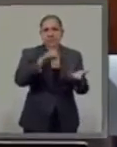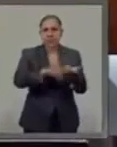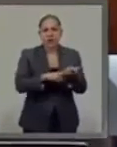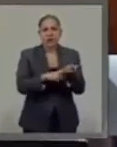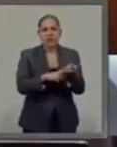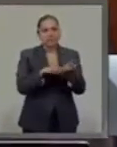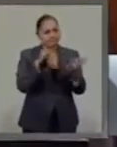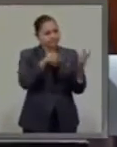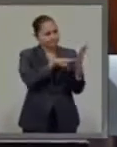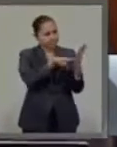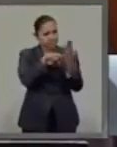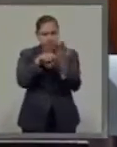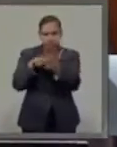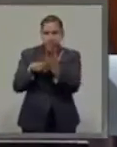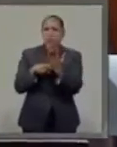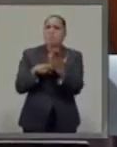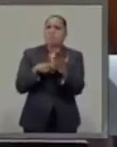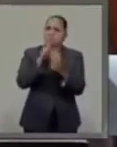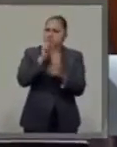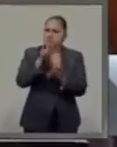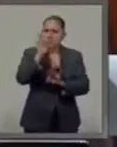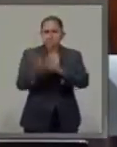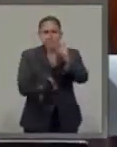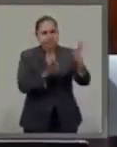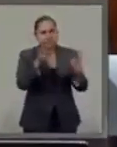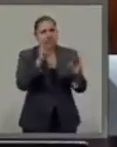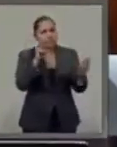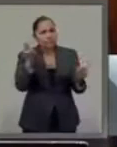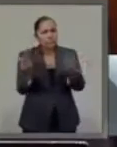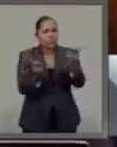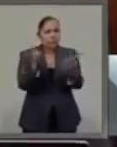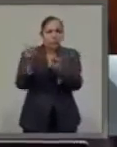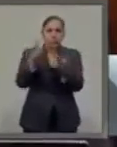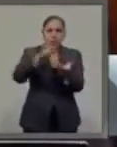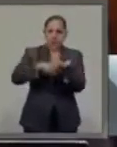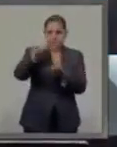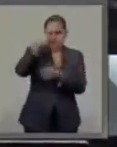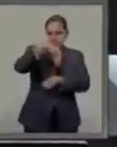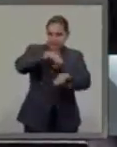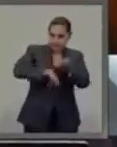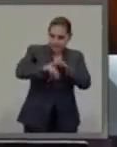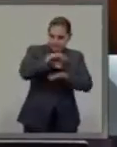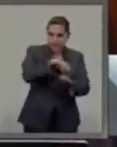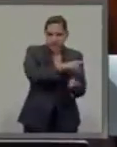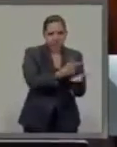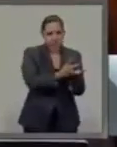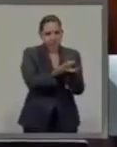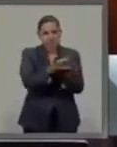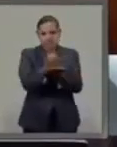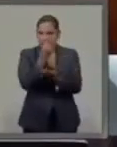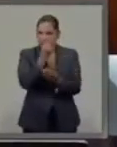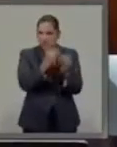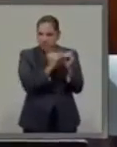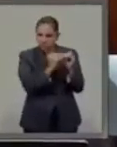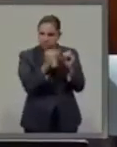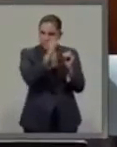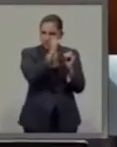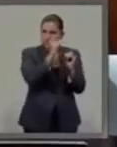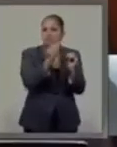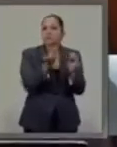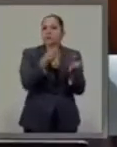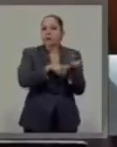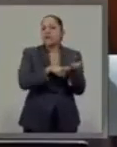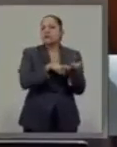a pesar de existir consensos, incluso en el sector empresarial, por el aumentarlo, esta medida ha